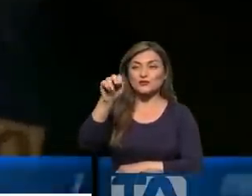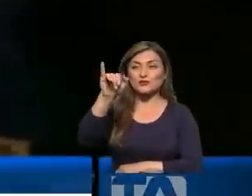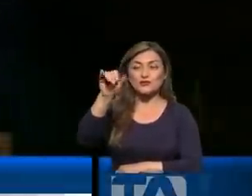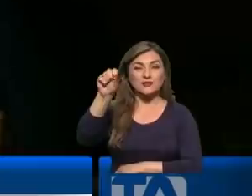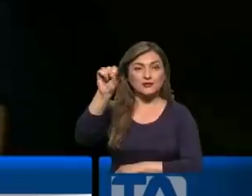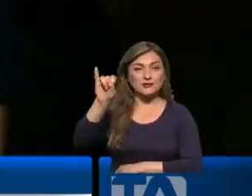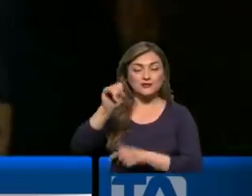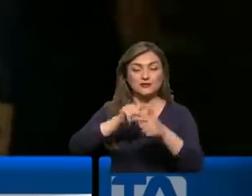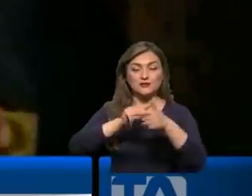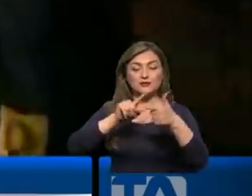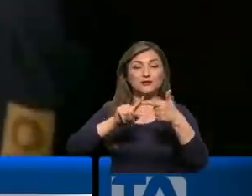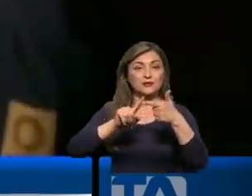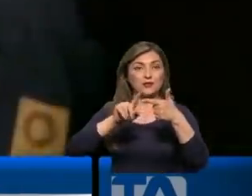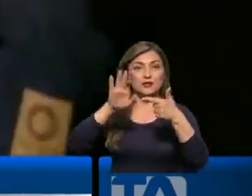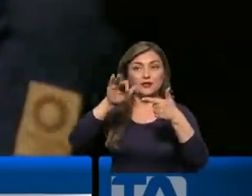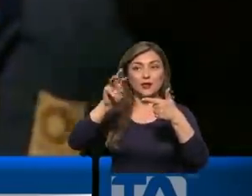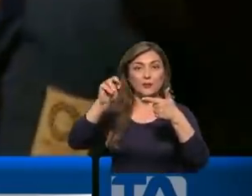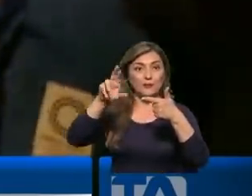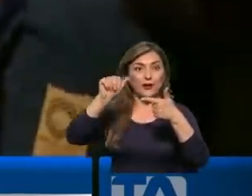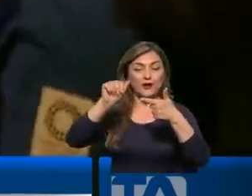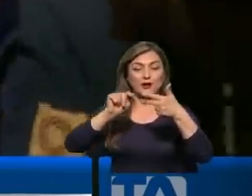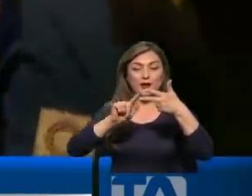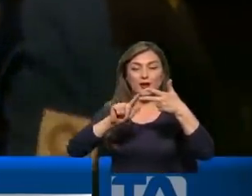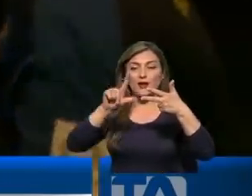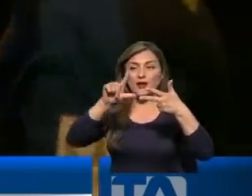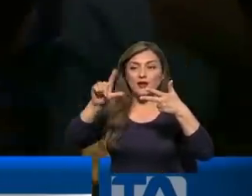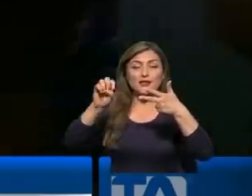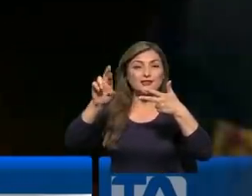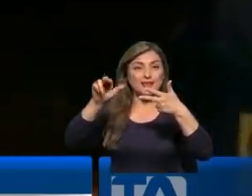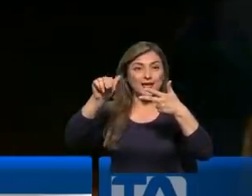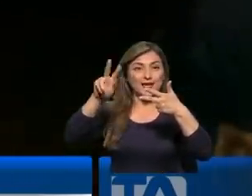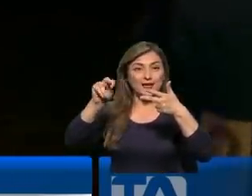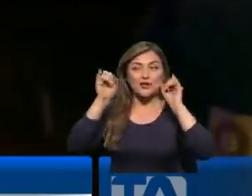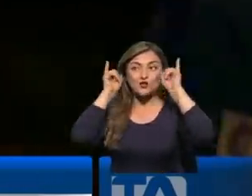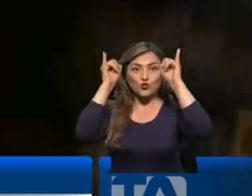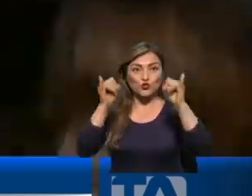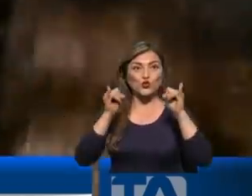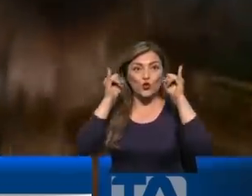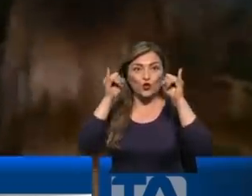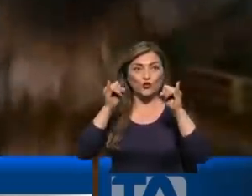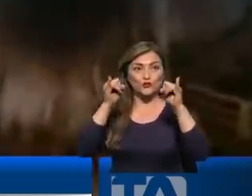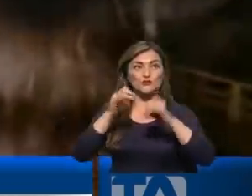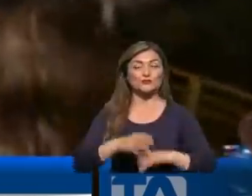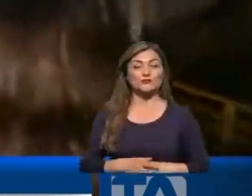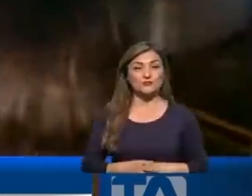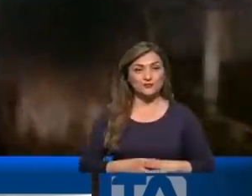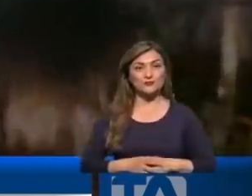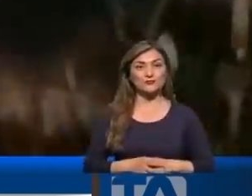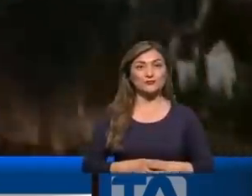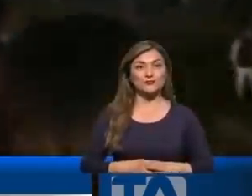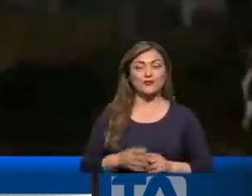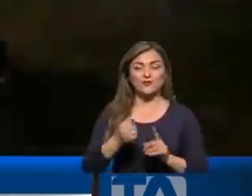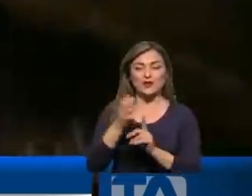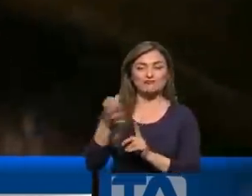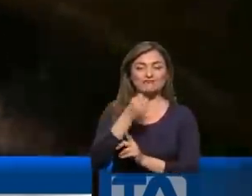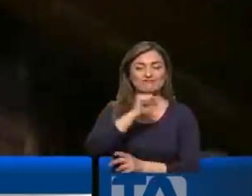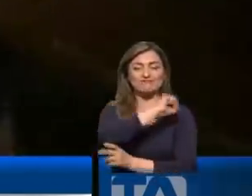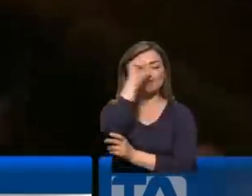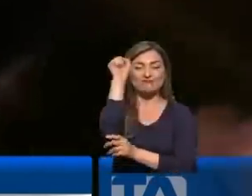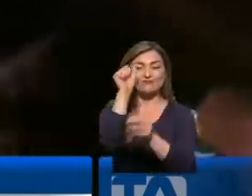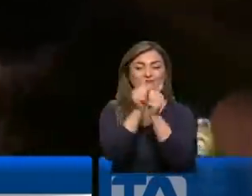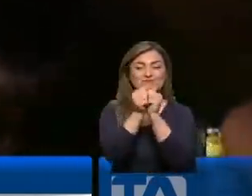y a Walter Llerena, el entrenador de las dos pesistas que lograron esta hazaña para el